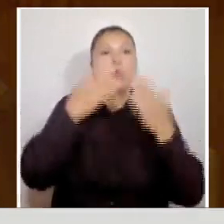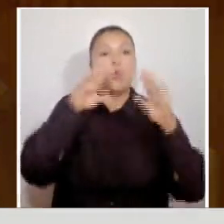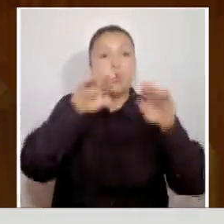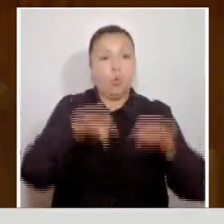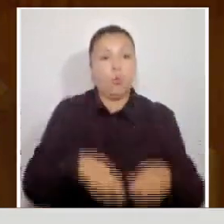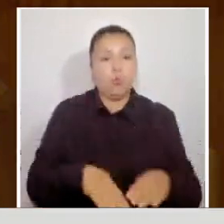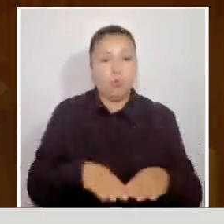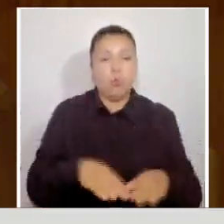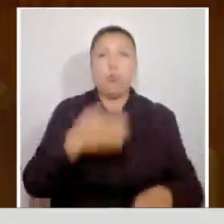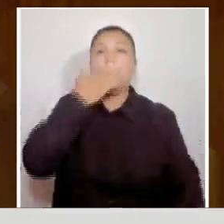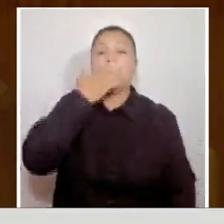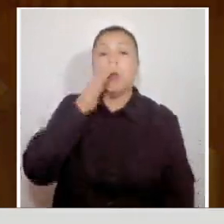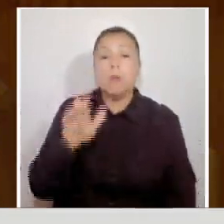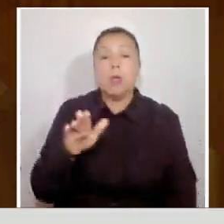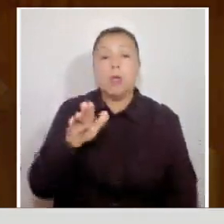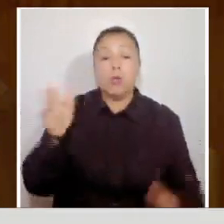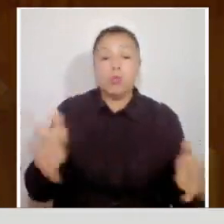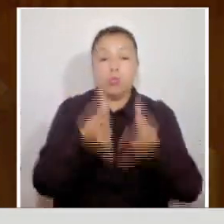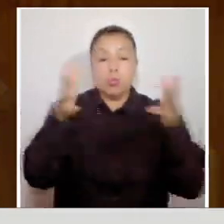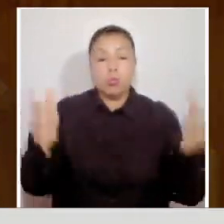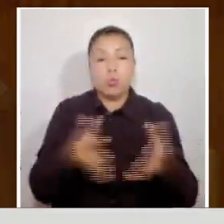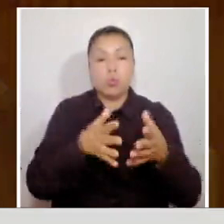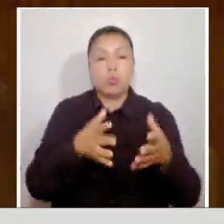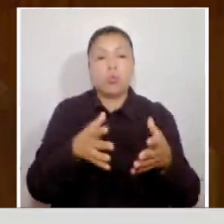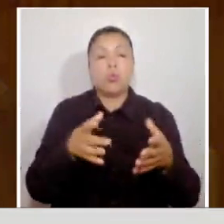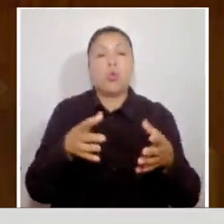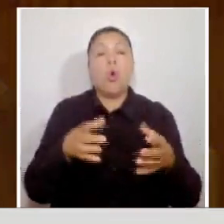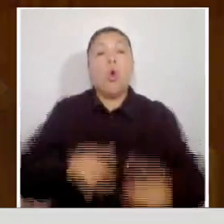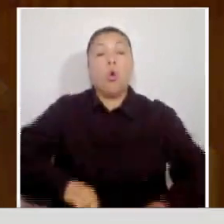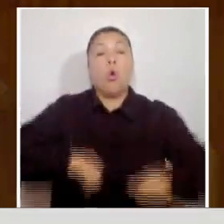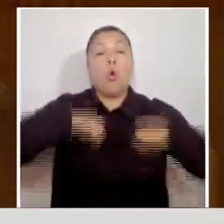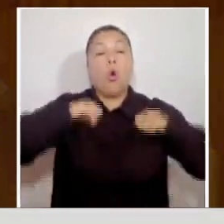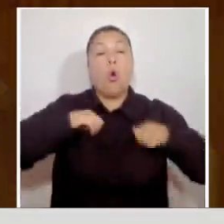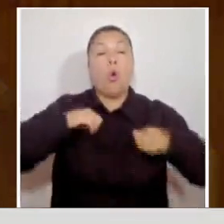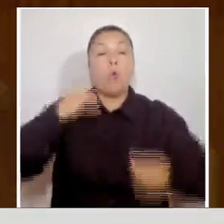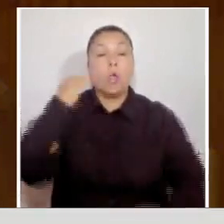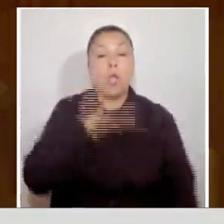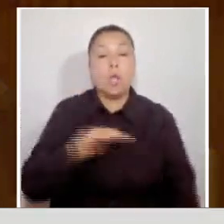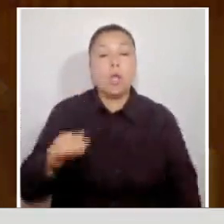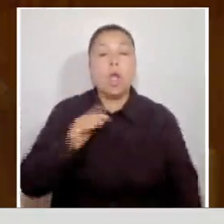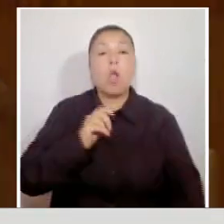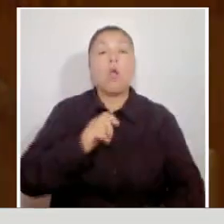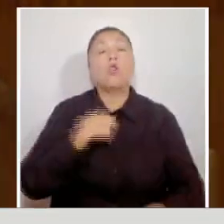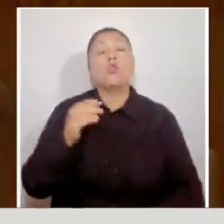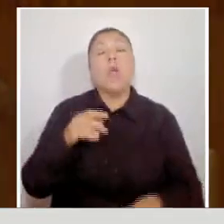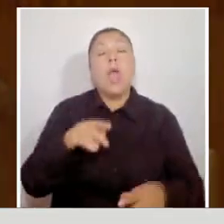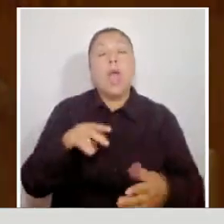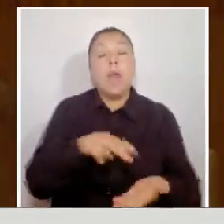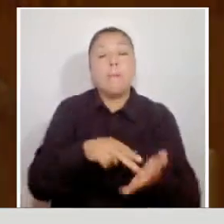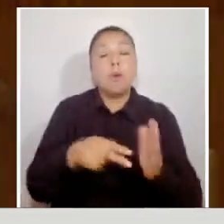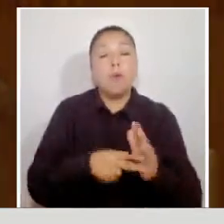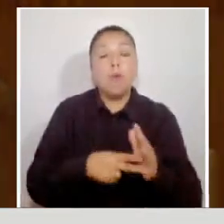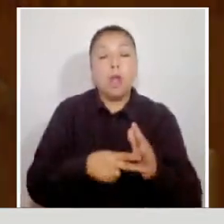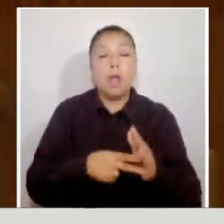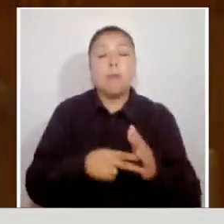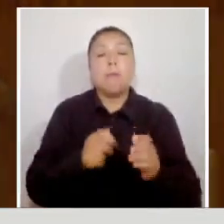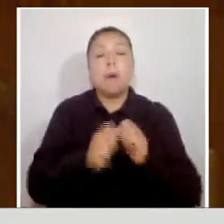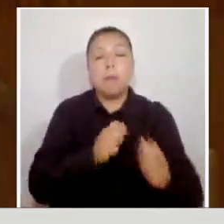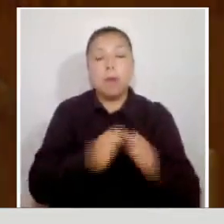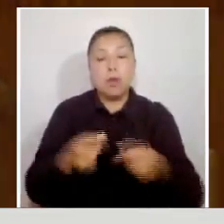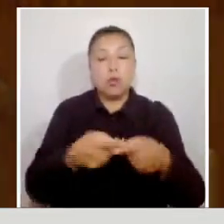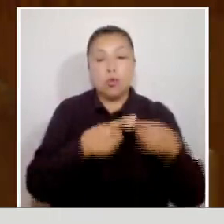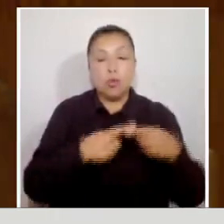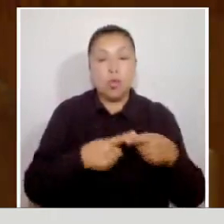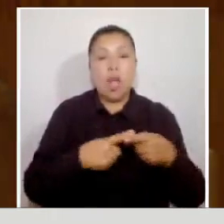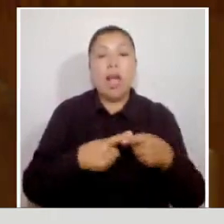mejora e impulso de proyecto con jóvenes y niños en riesgo social conseguir mayor apoyo del sector privado y de entidades